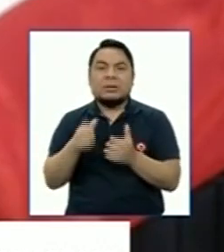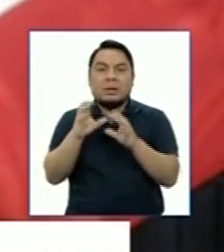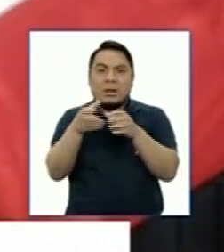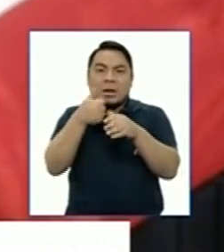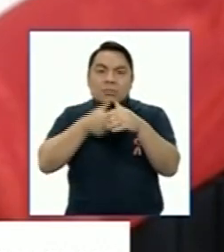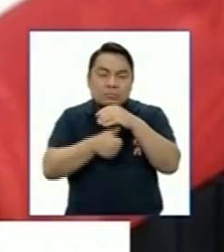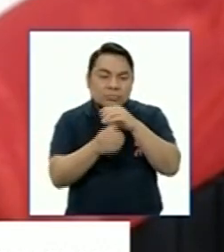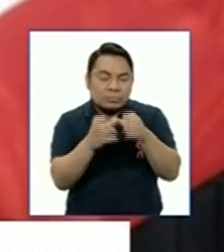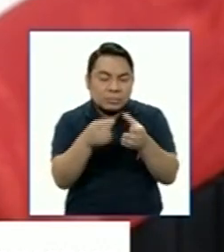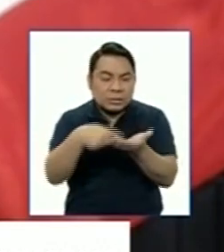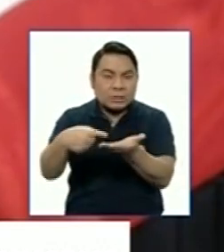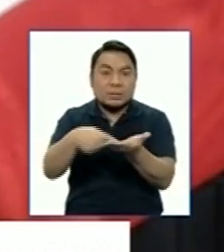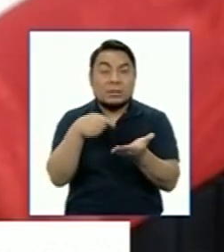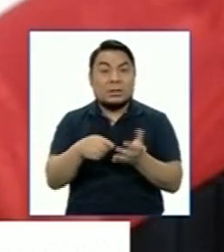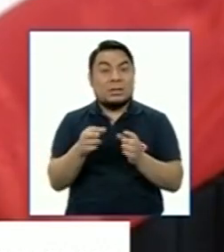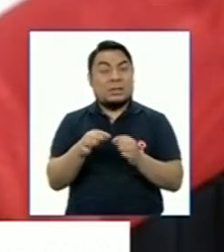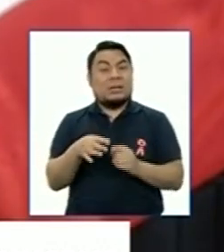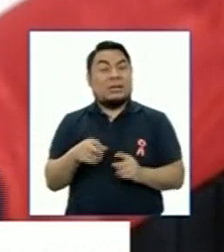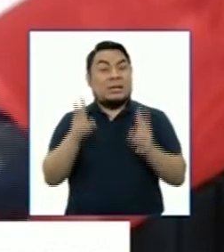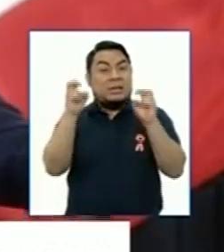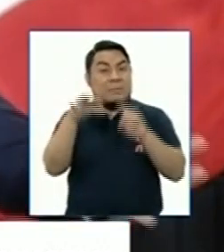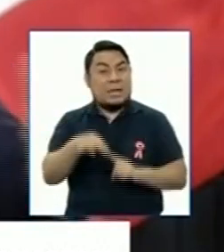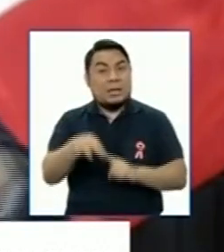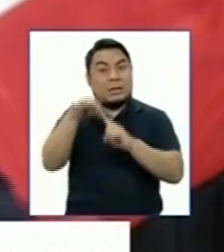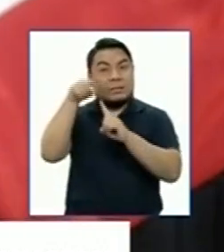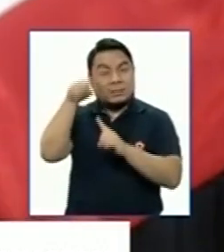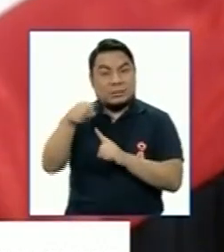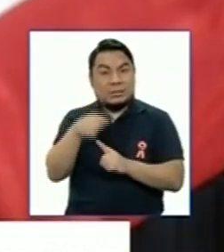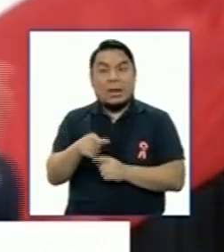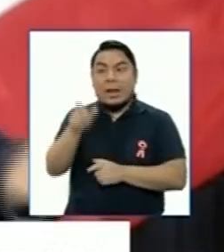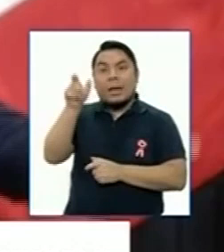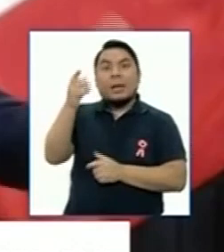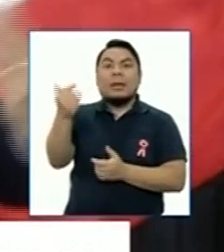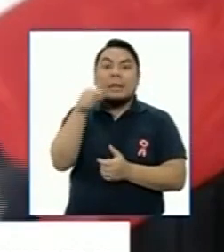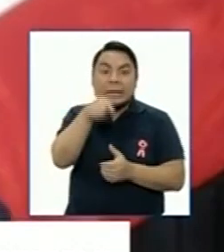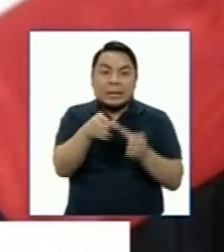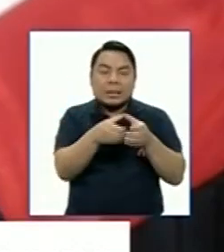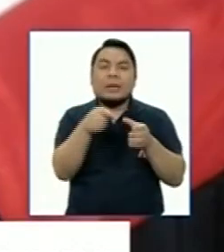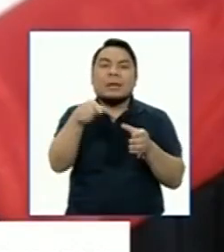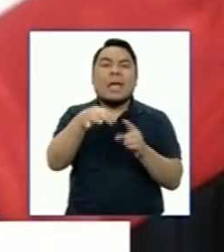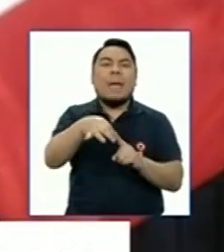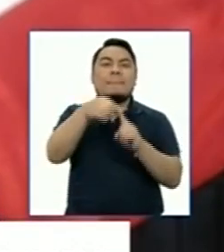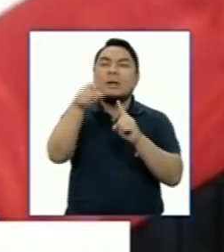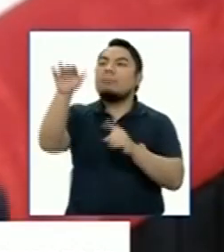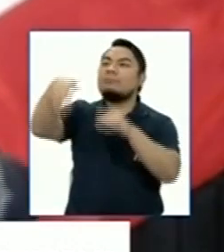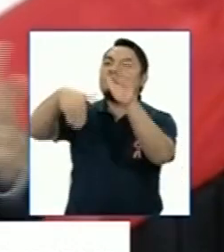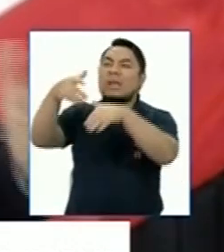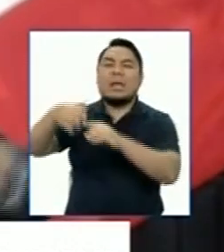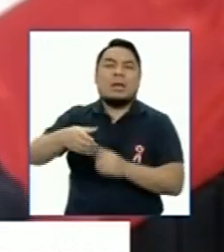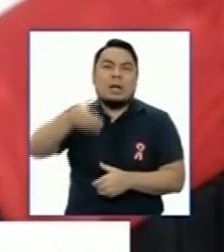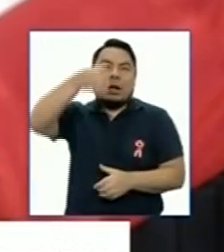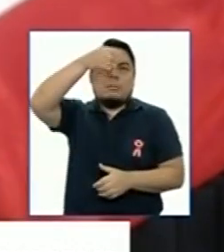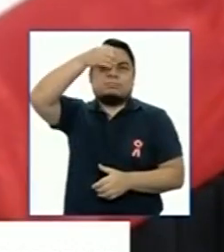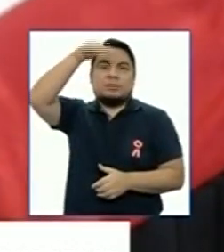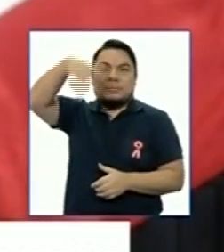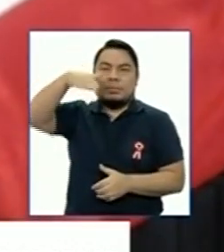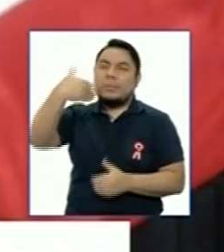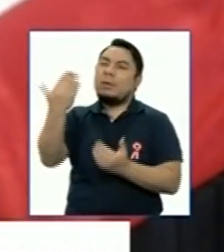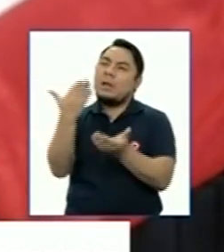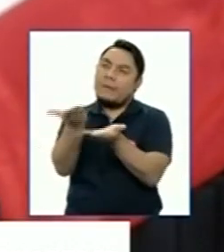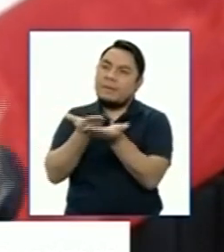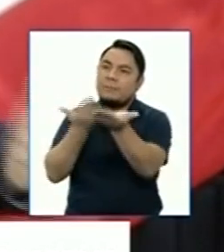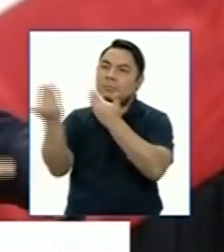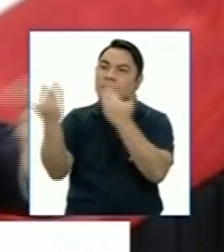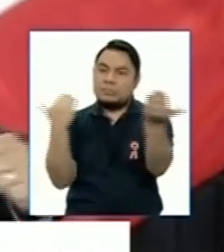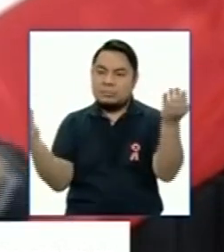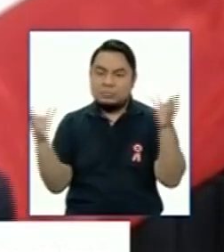económica agobiante digamos no creo que les parezca un poco populares no claro pero ahí precisamente